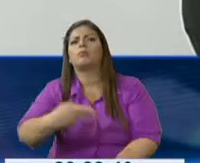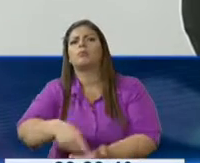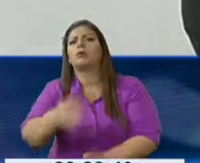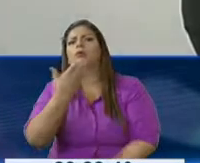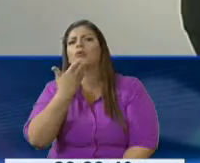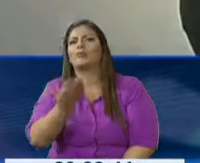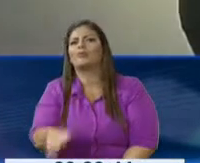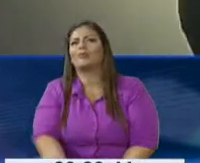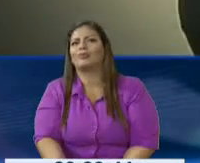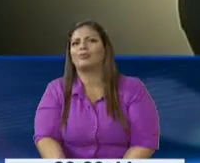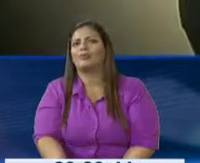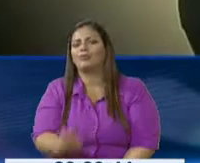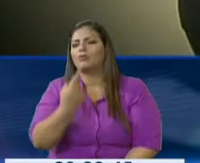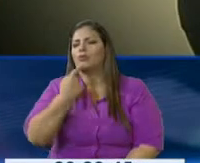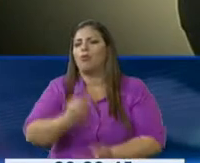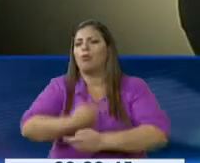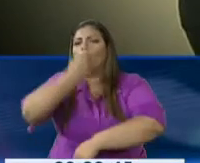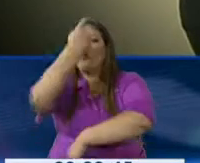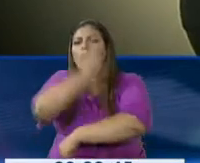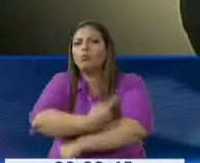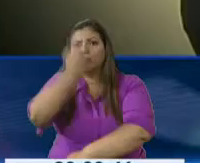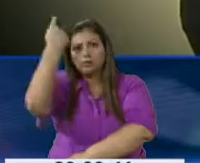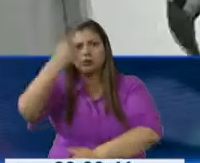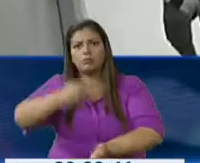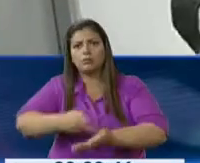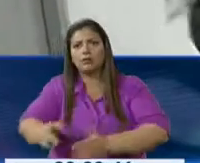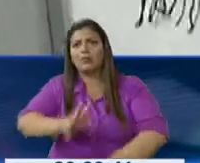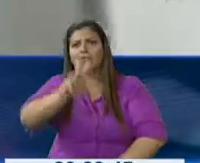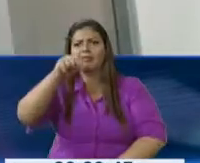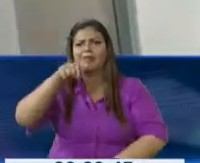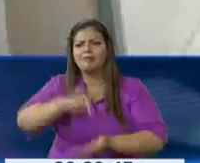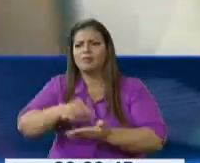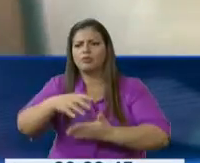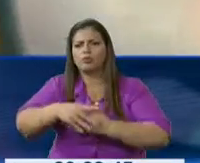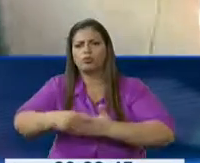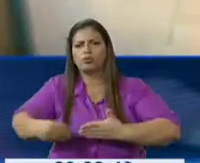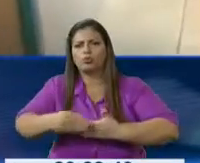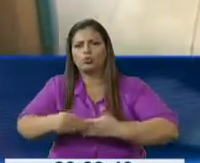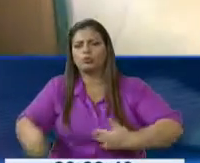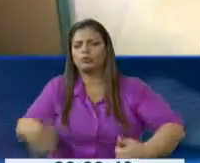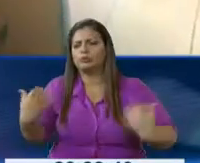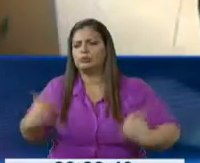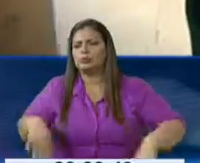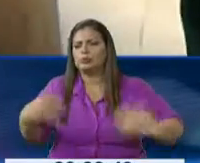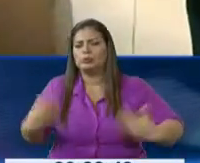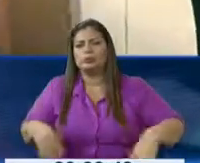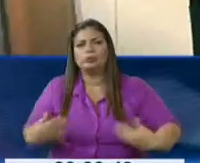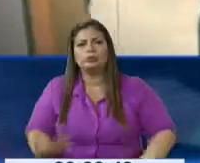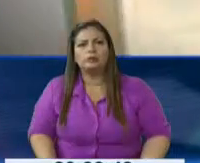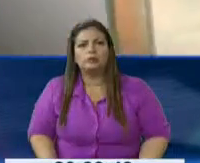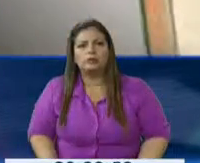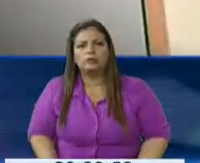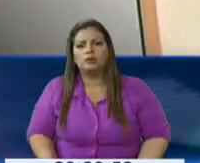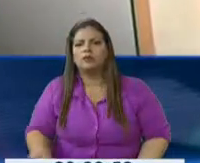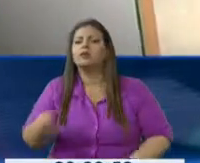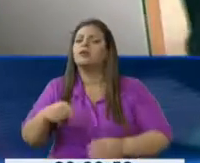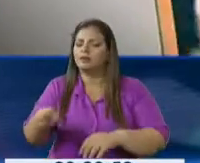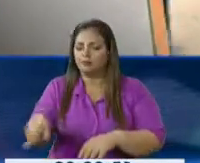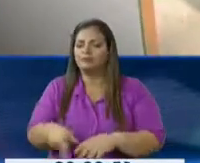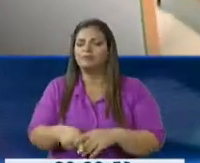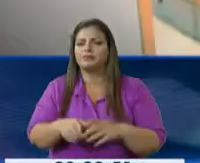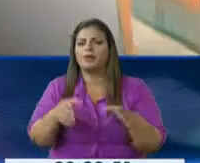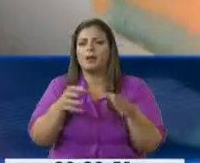persona así, por Dios, ¿no? No hay bolsillo que aguante, no hay economía que aguante, digamos, ¿no? Doctor, ¿cuáles son los tipos de quemadura?